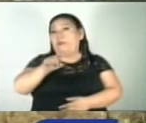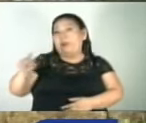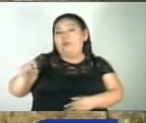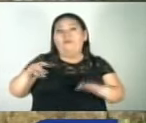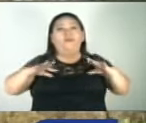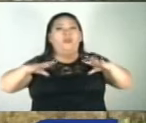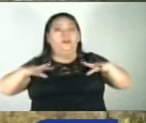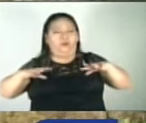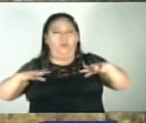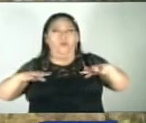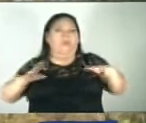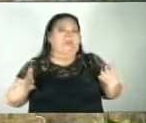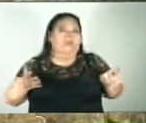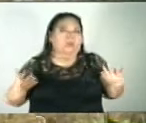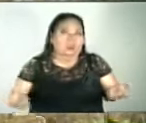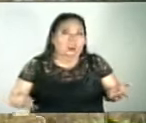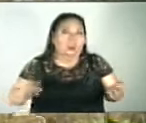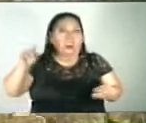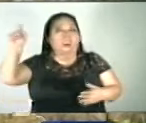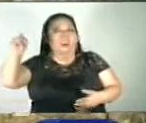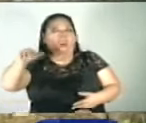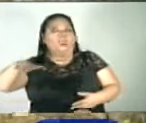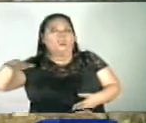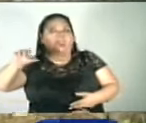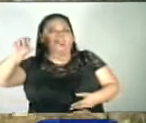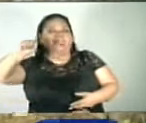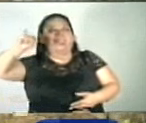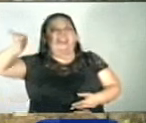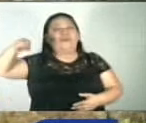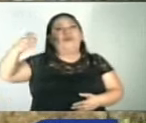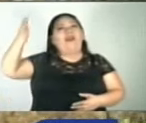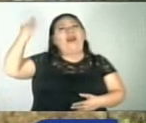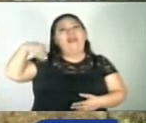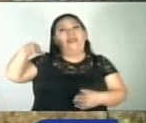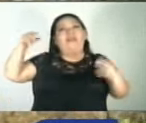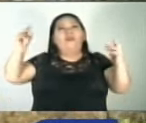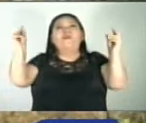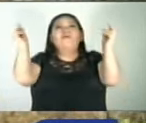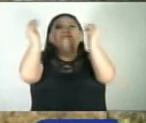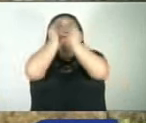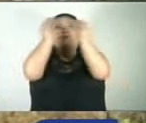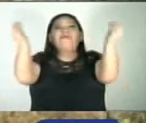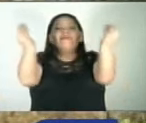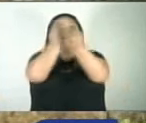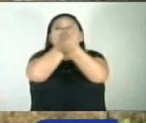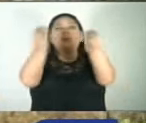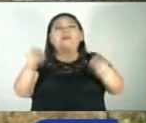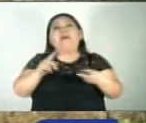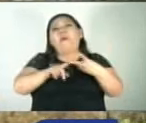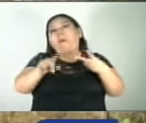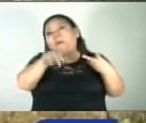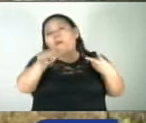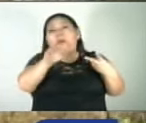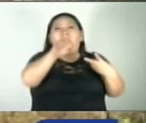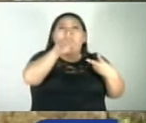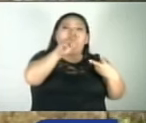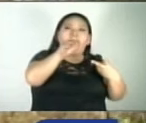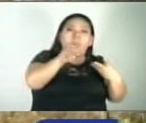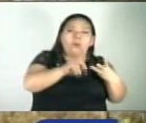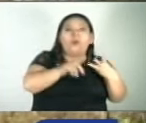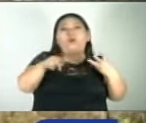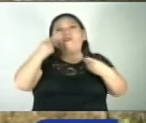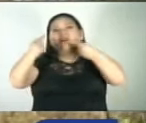vacación tenemos amanecer en San Jacinto, en el ex teleférico, igual amanecer en Cerro Éramon, tenemos una visita a